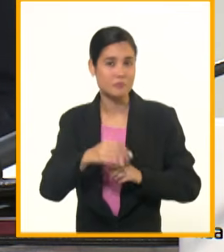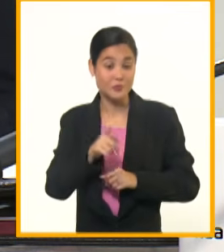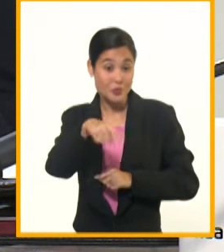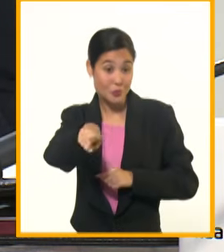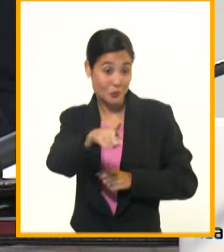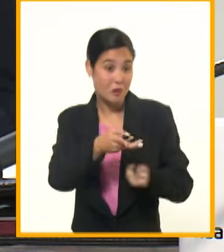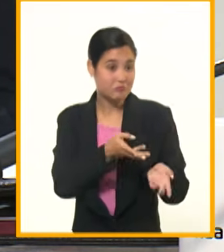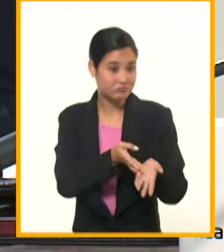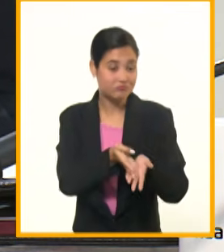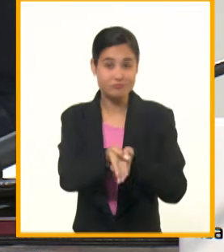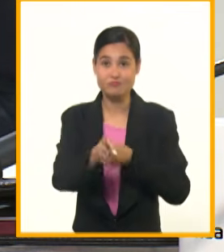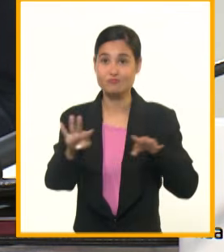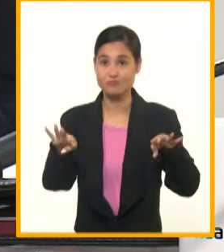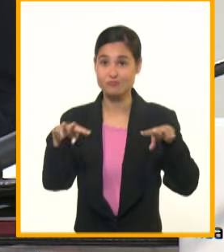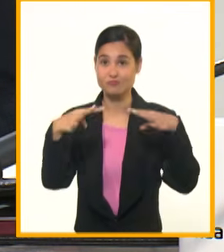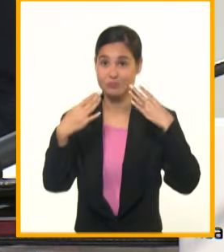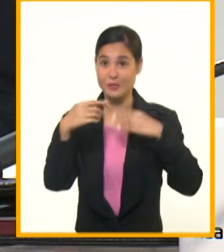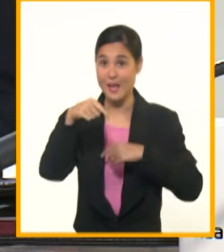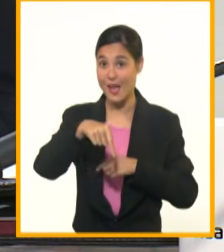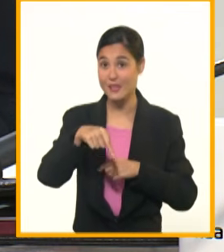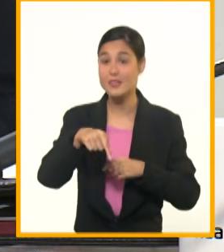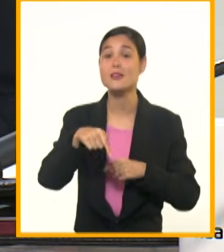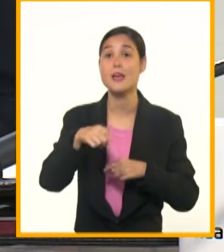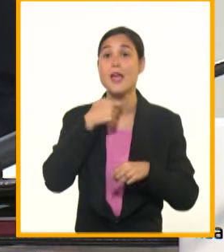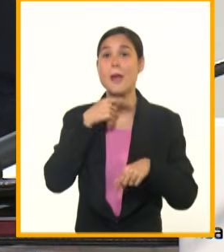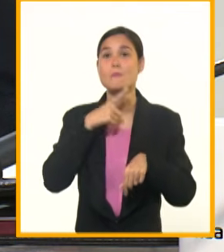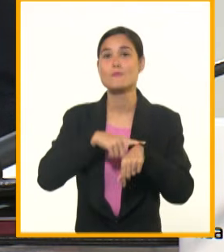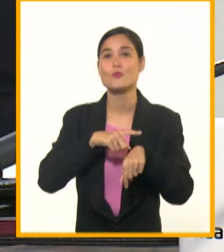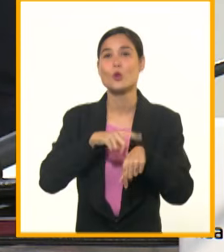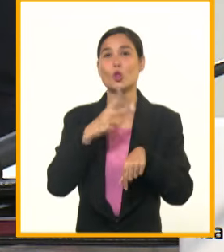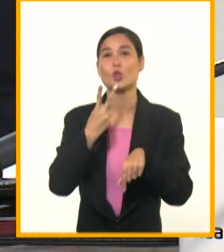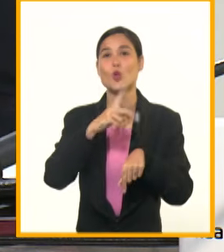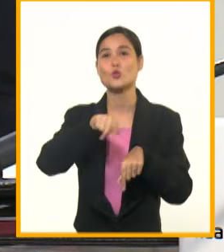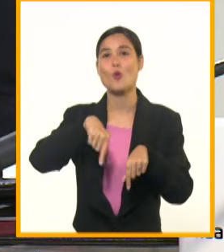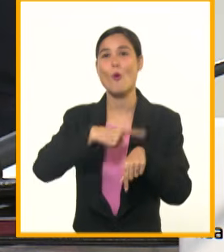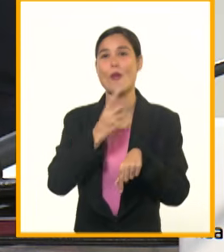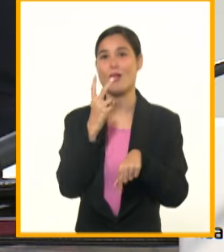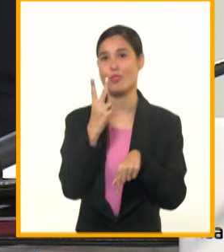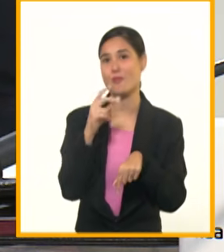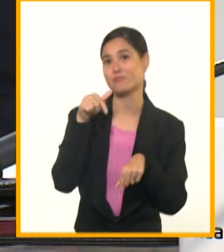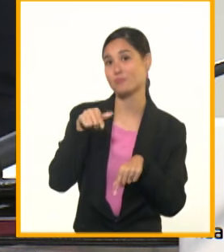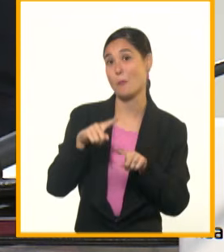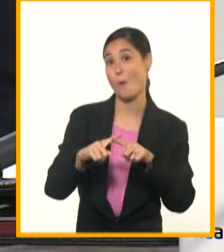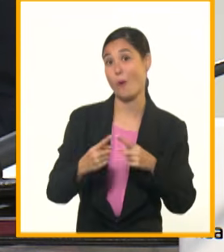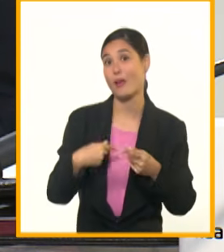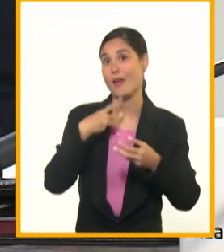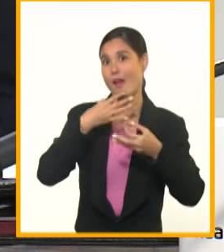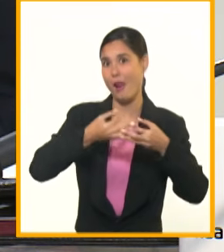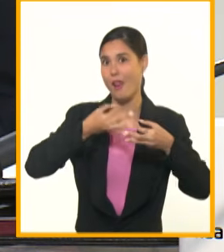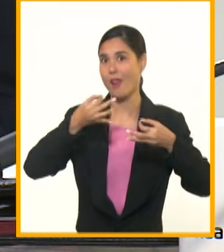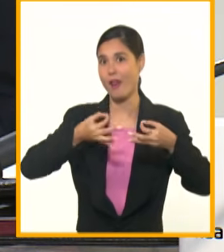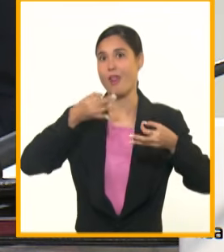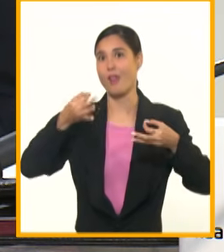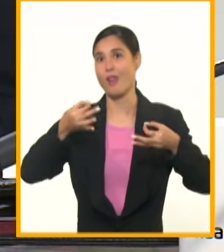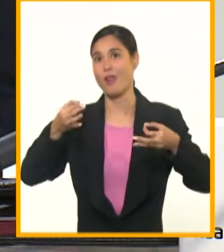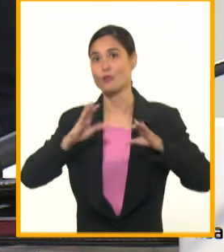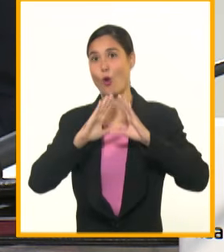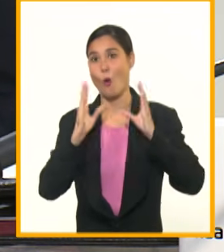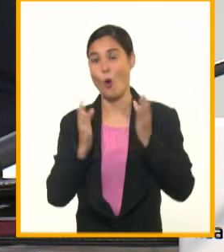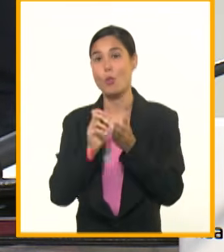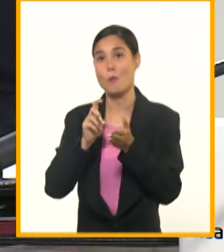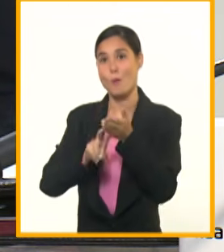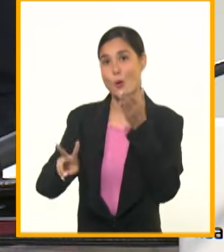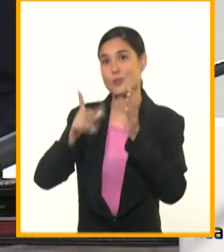invito a que nos acompañen en estas 2 horas de emisión dedicadas a estos dos territorios del occidente cubano